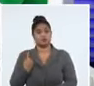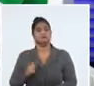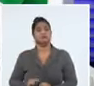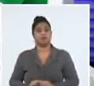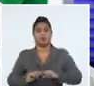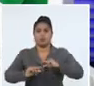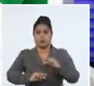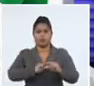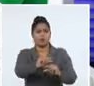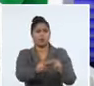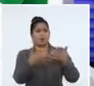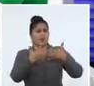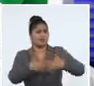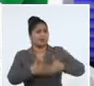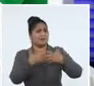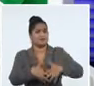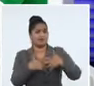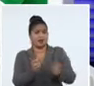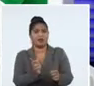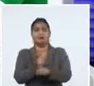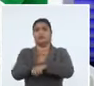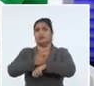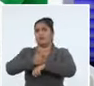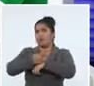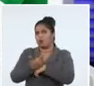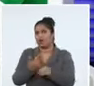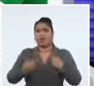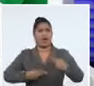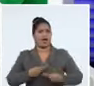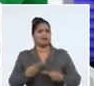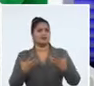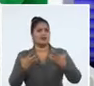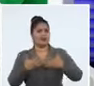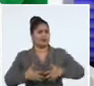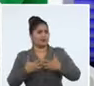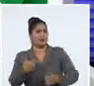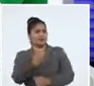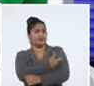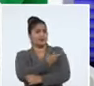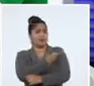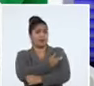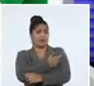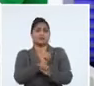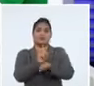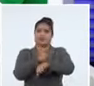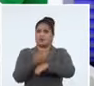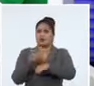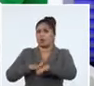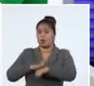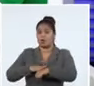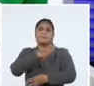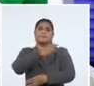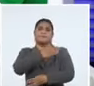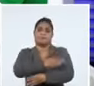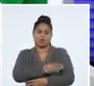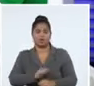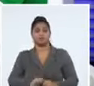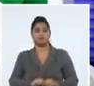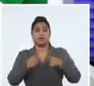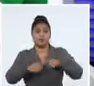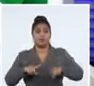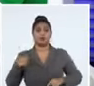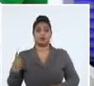el que el sistema de salud y todo un grupo de organismos han sido decisivos en